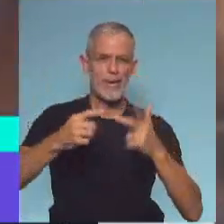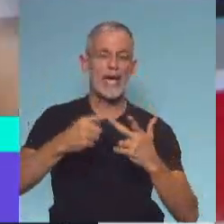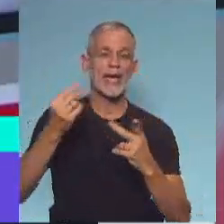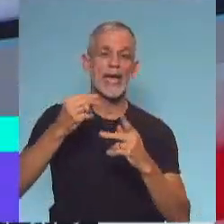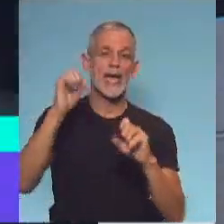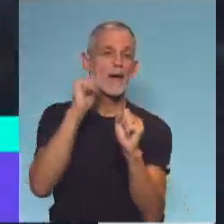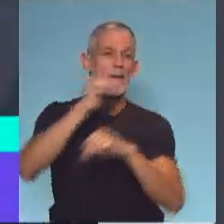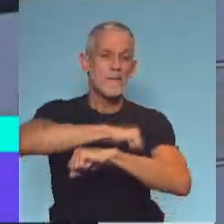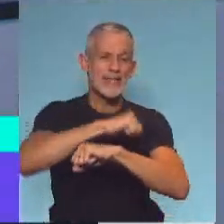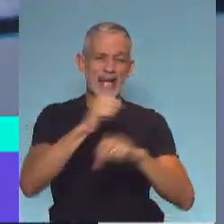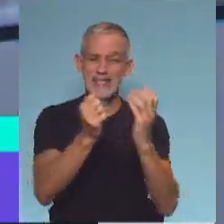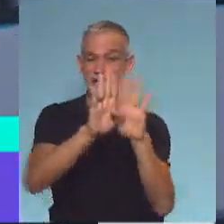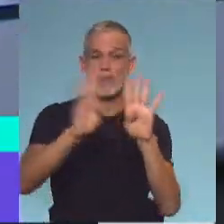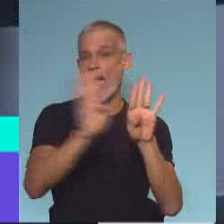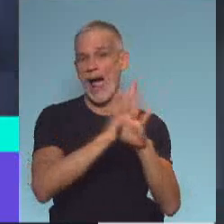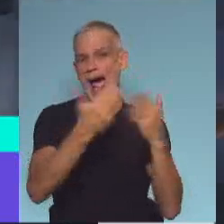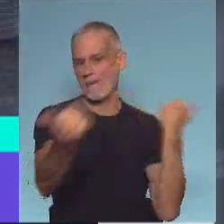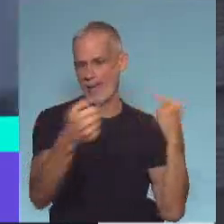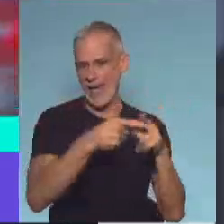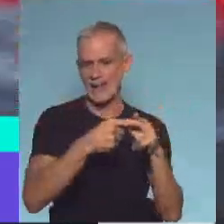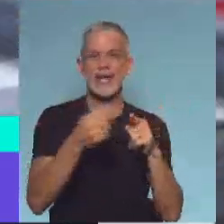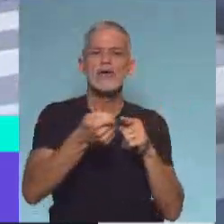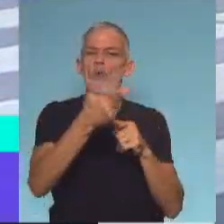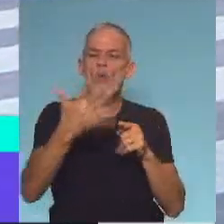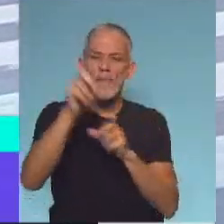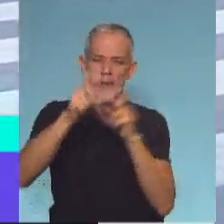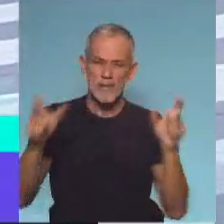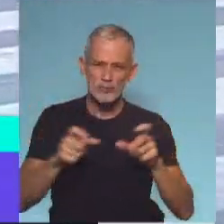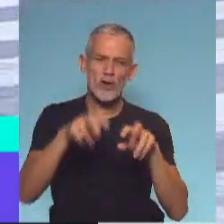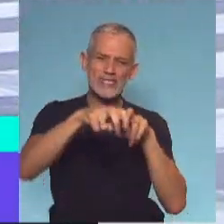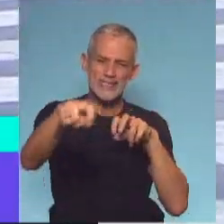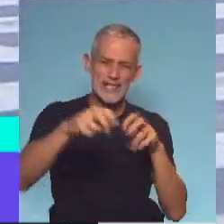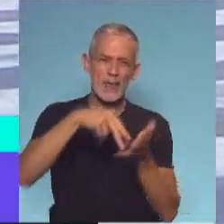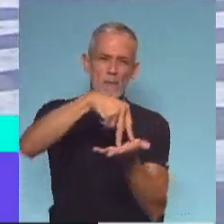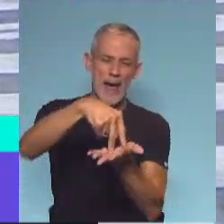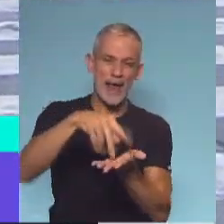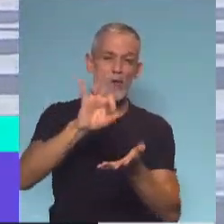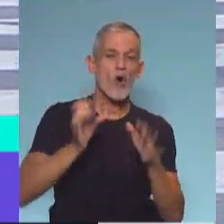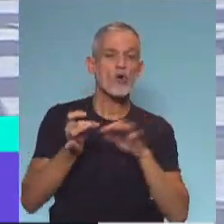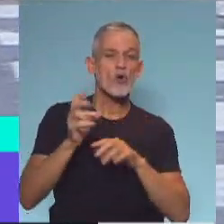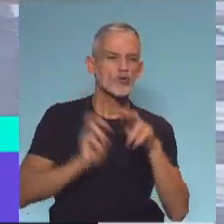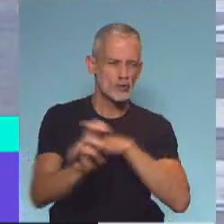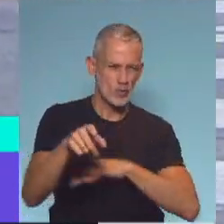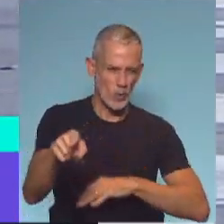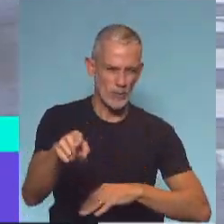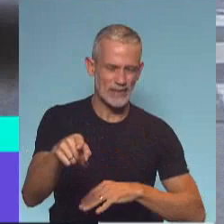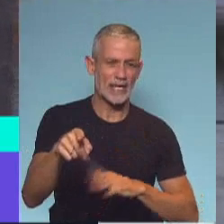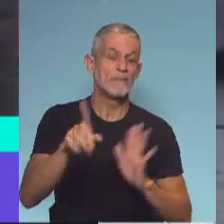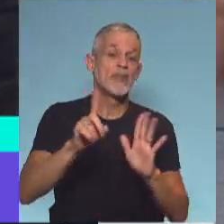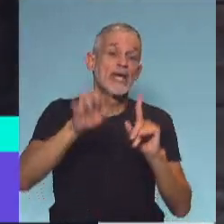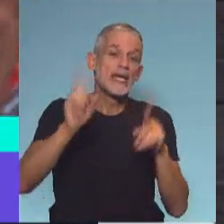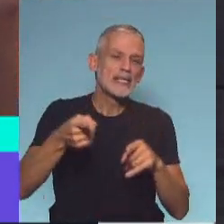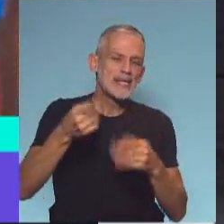las ventanillas de los colectivos se encuentren abiertas y el aforo tanto en el colectivo como en las estaciones de subte. Y en algunos puntos también